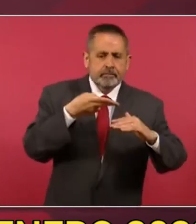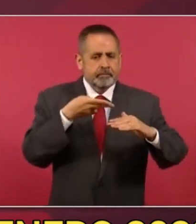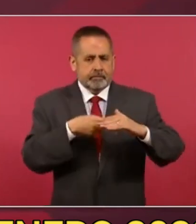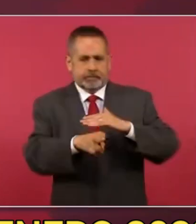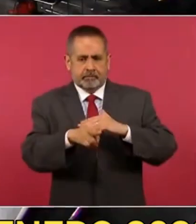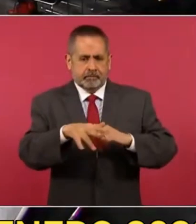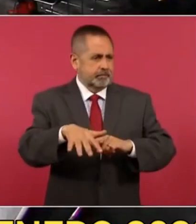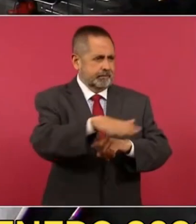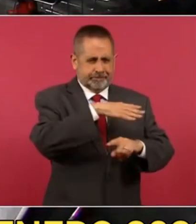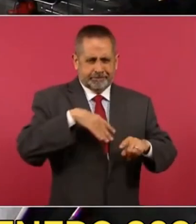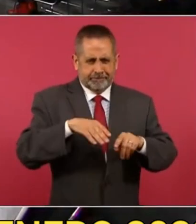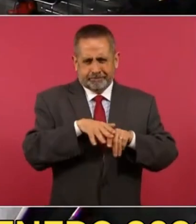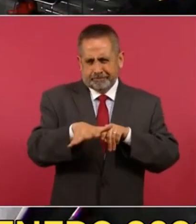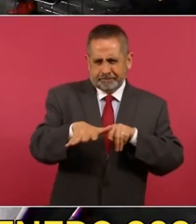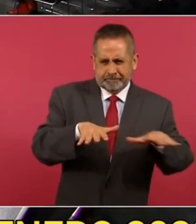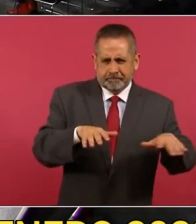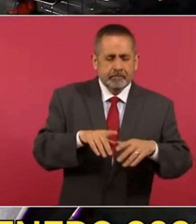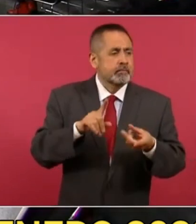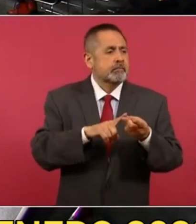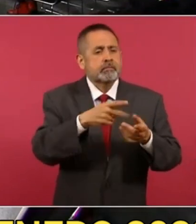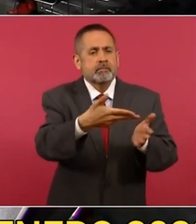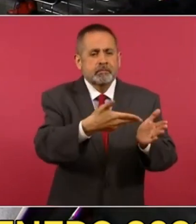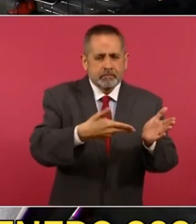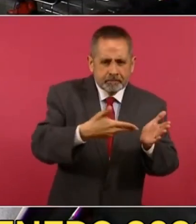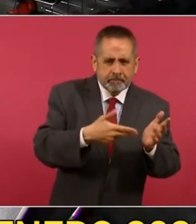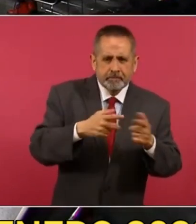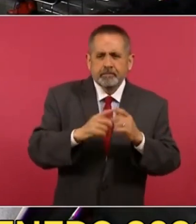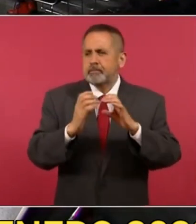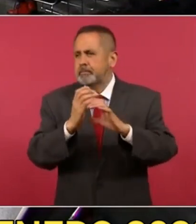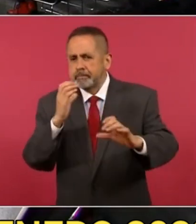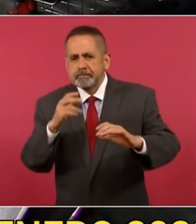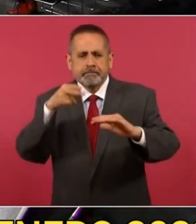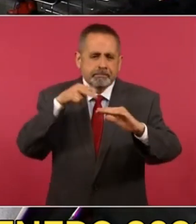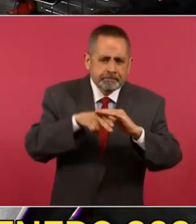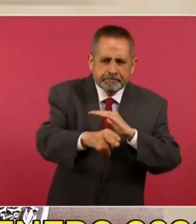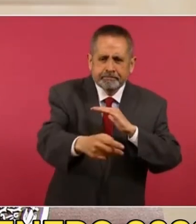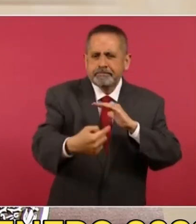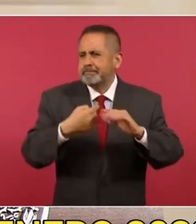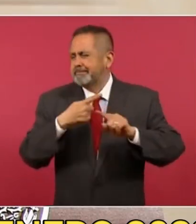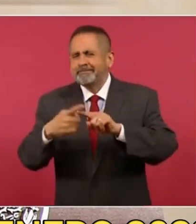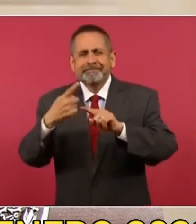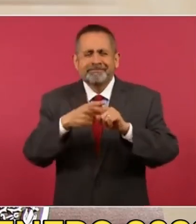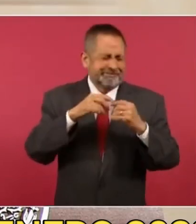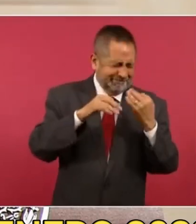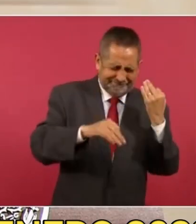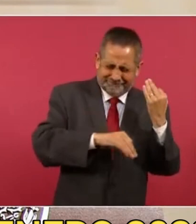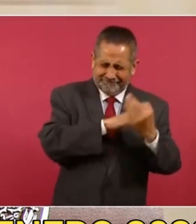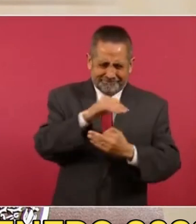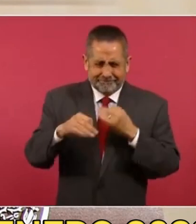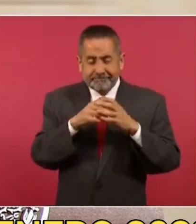de los talleres, las vías, los equipos, todo.